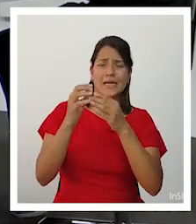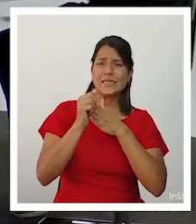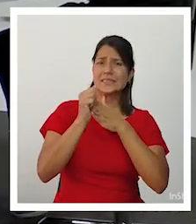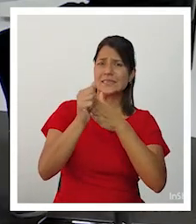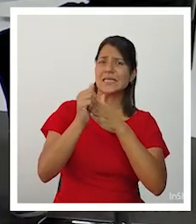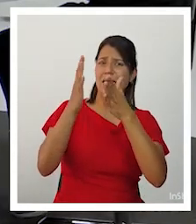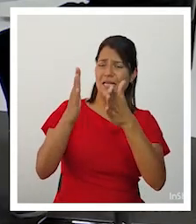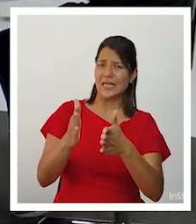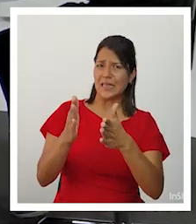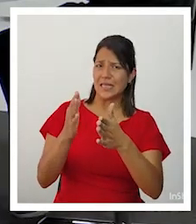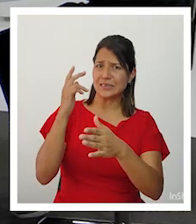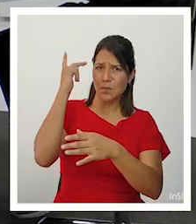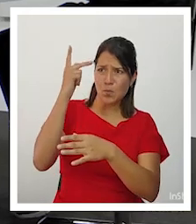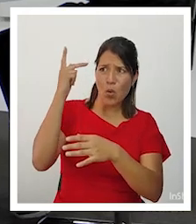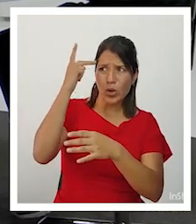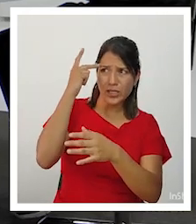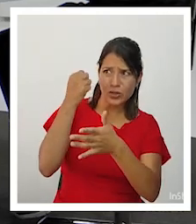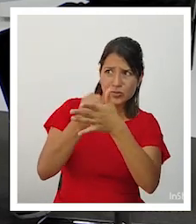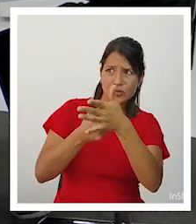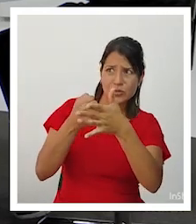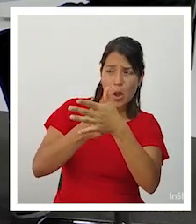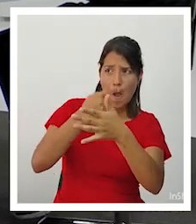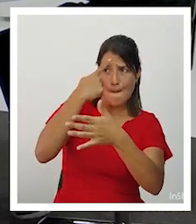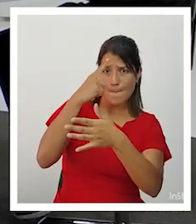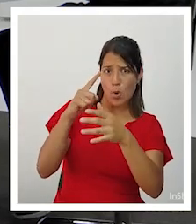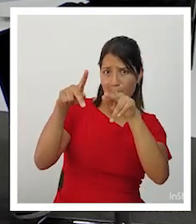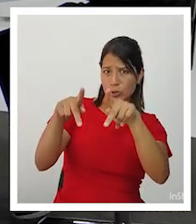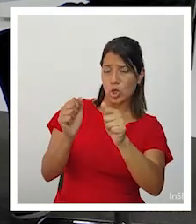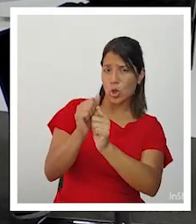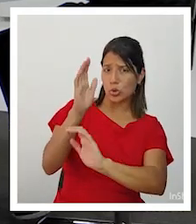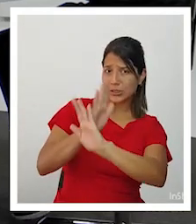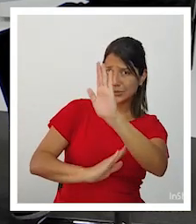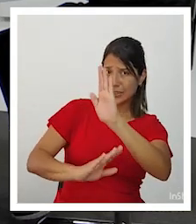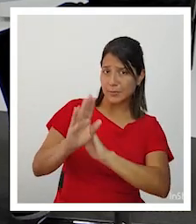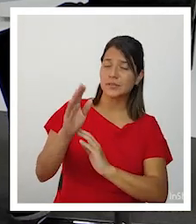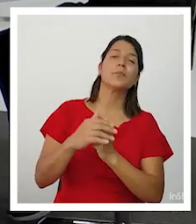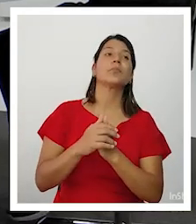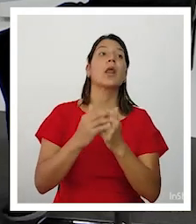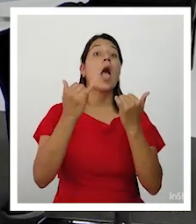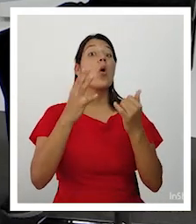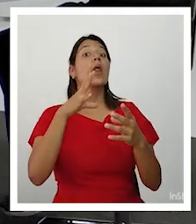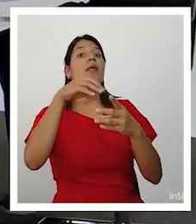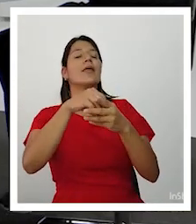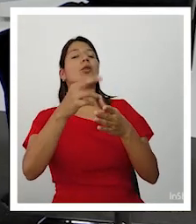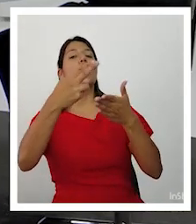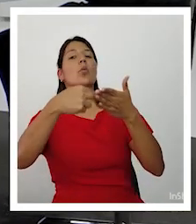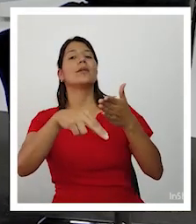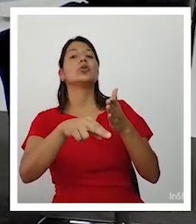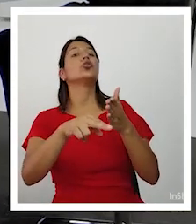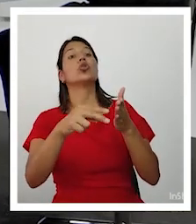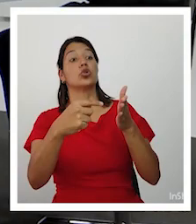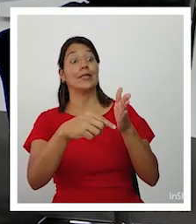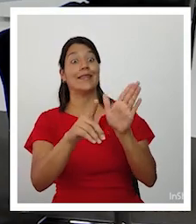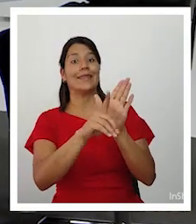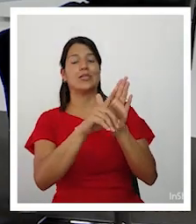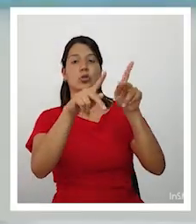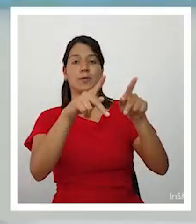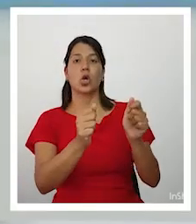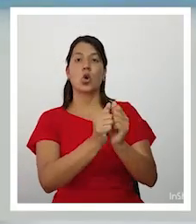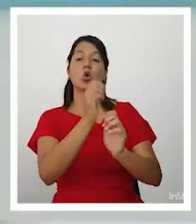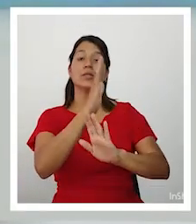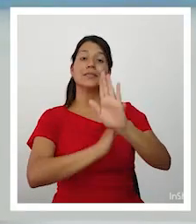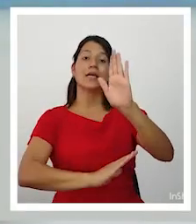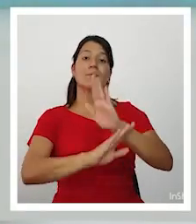haciendo lobby por el sector? Parte de la Convención de los Derechos de las Personas con Discapacidad es el acceso a